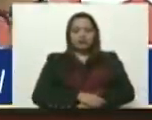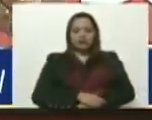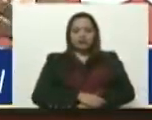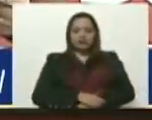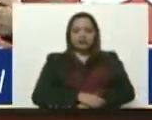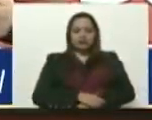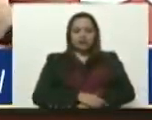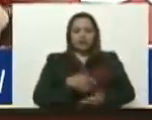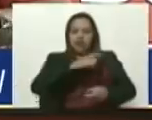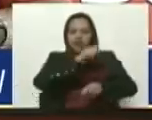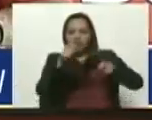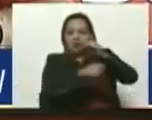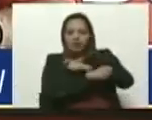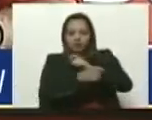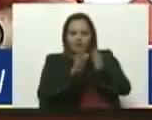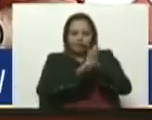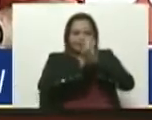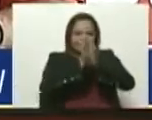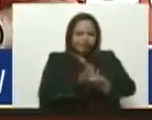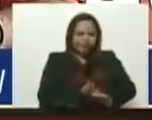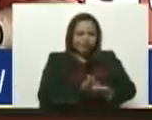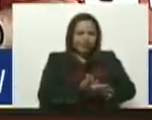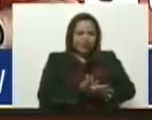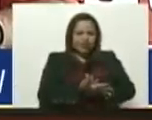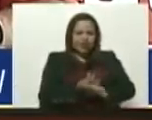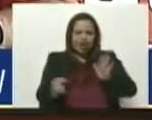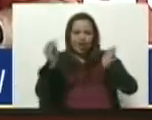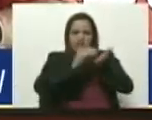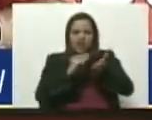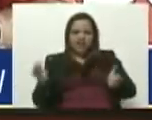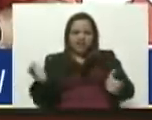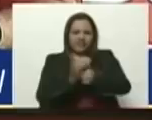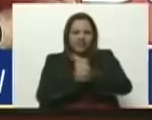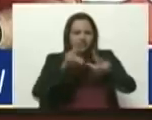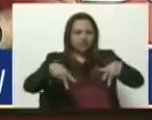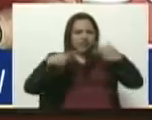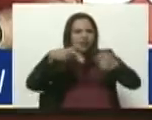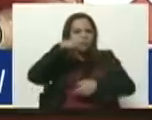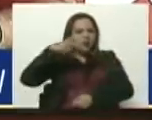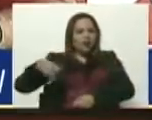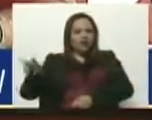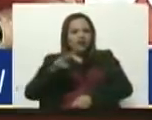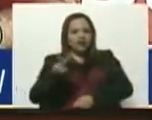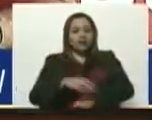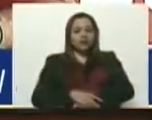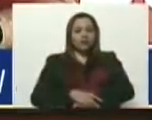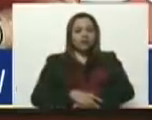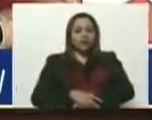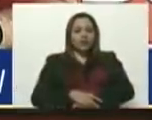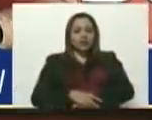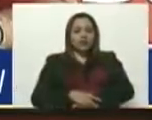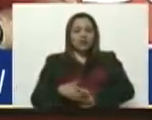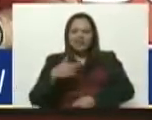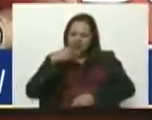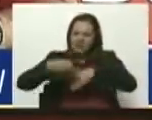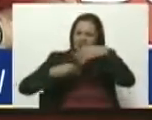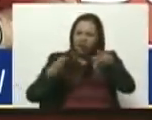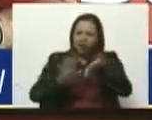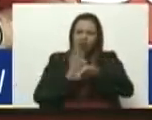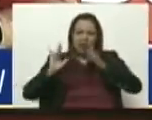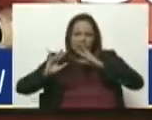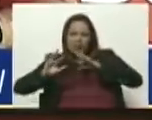transformado en fracaso y una victoria del pueblo de venezuela me refiero a la invasión que yo trataron de hacer por